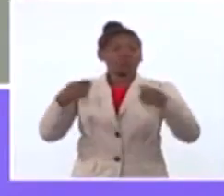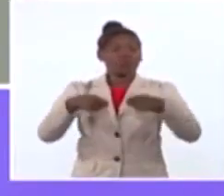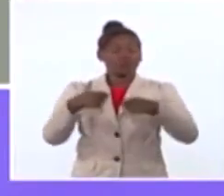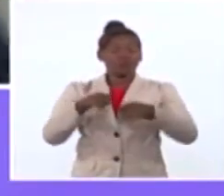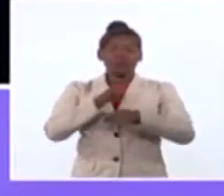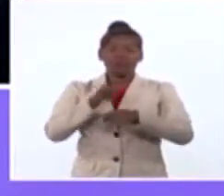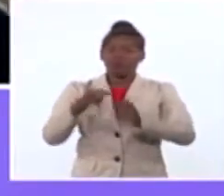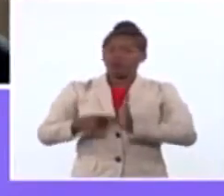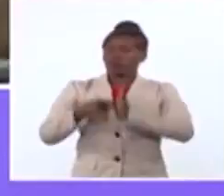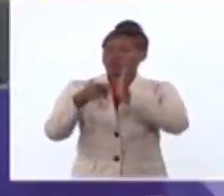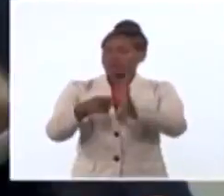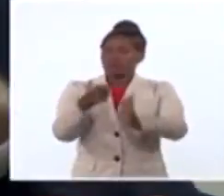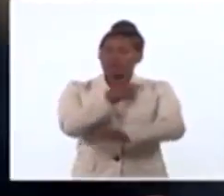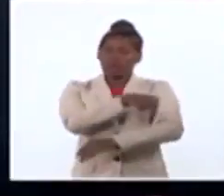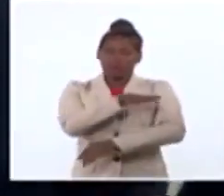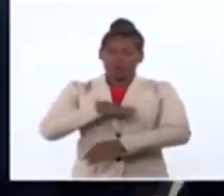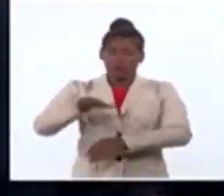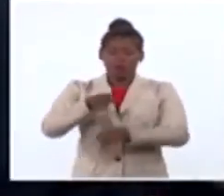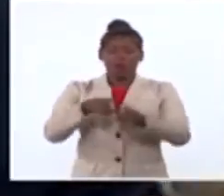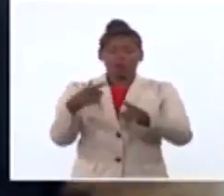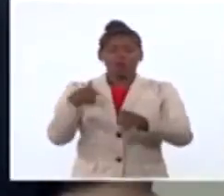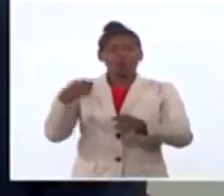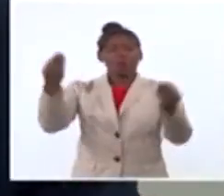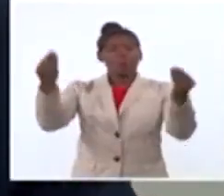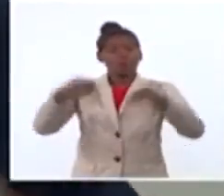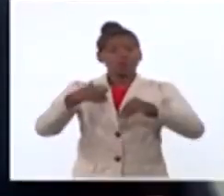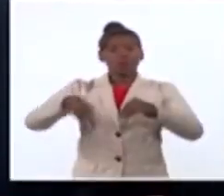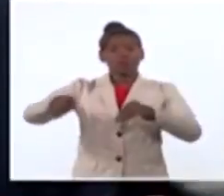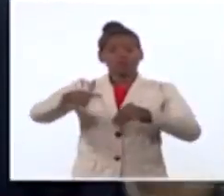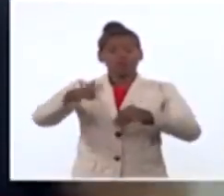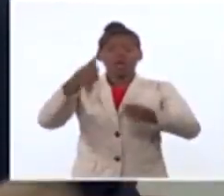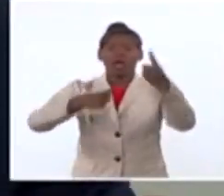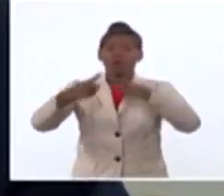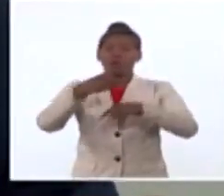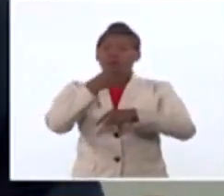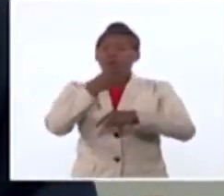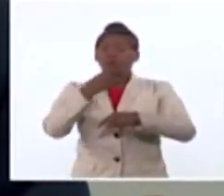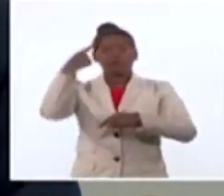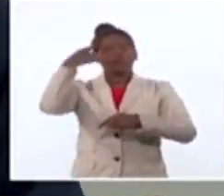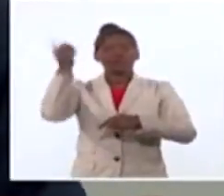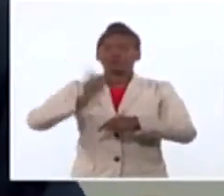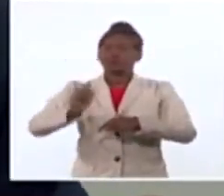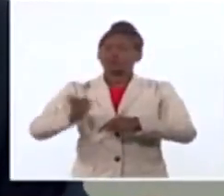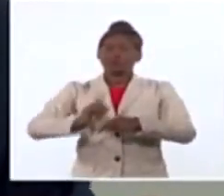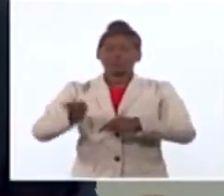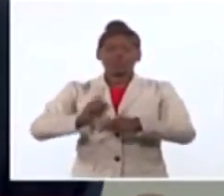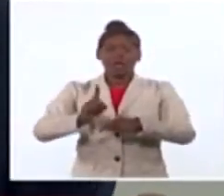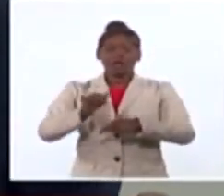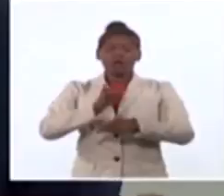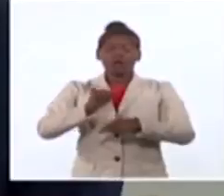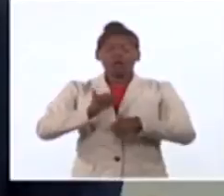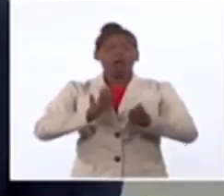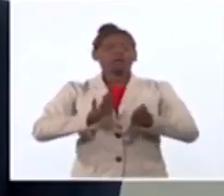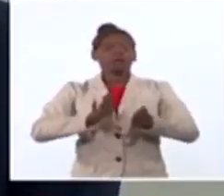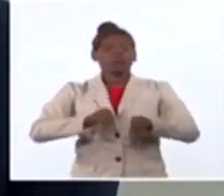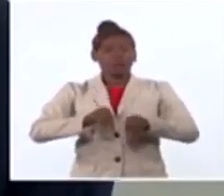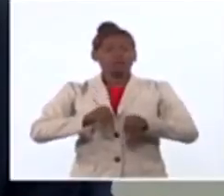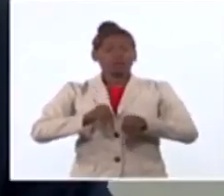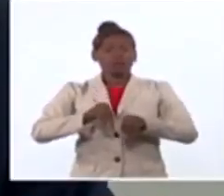un intento desesperado, infructuoso, tonto, como un Estado